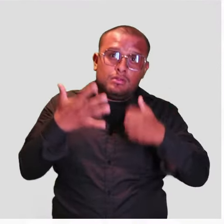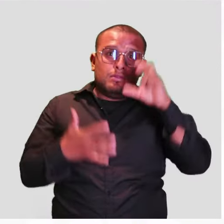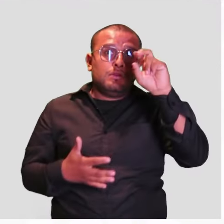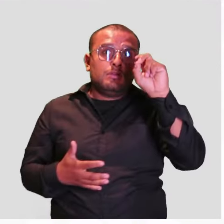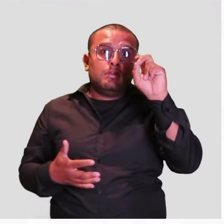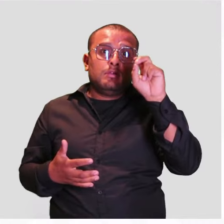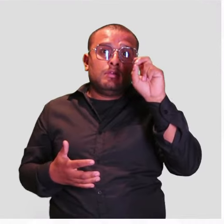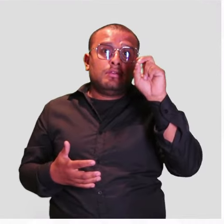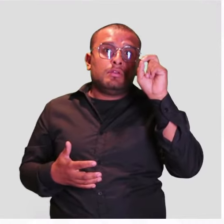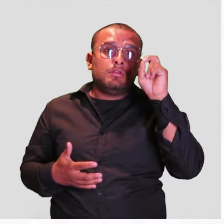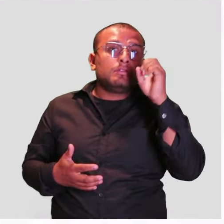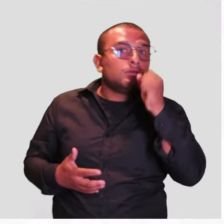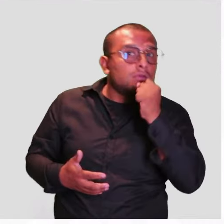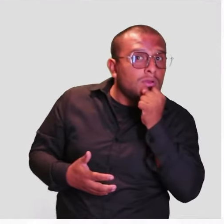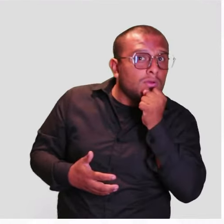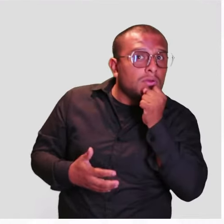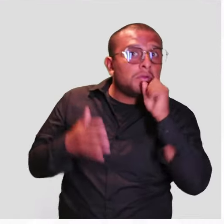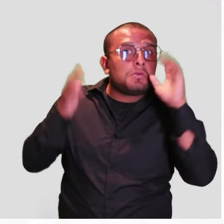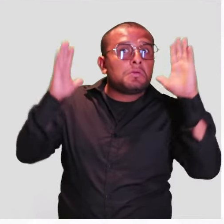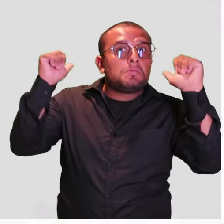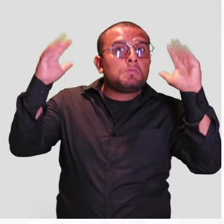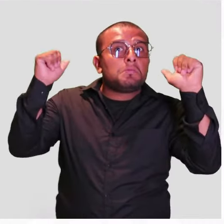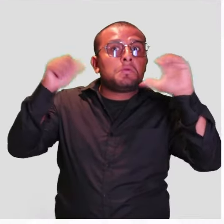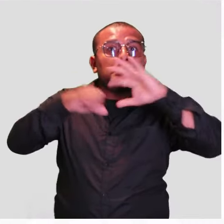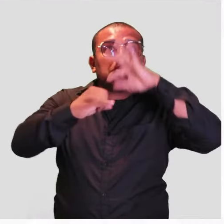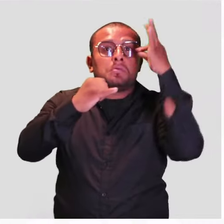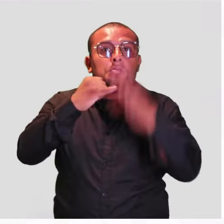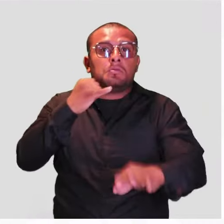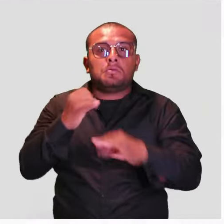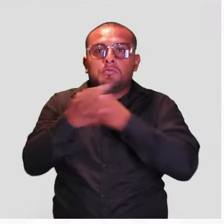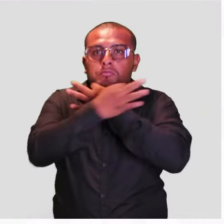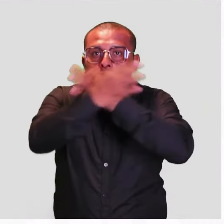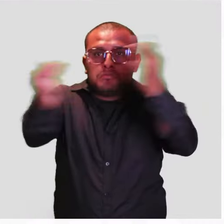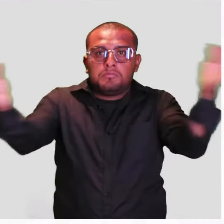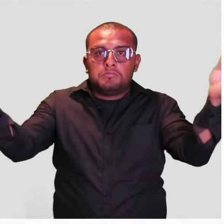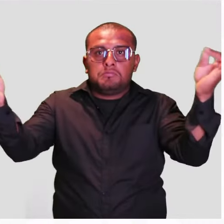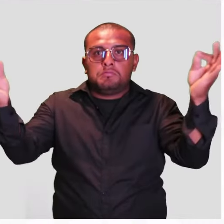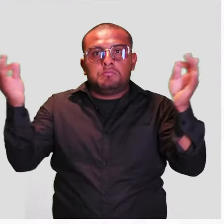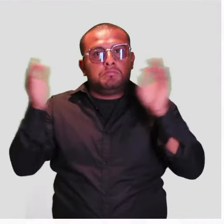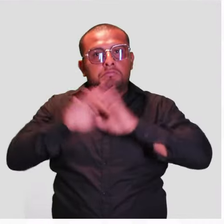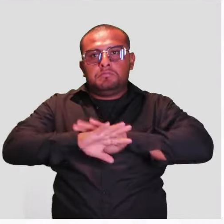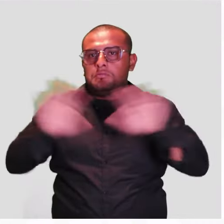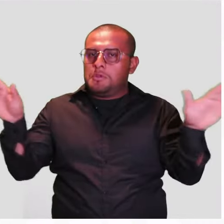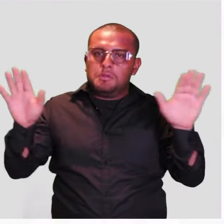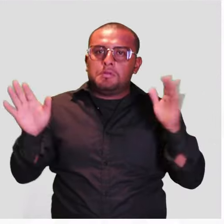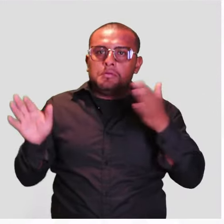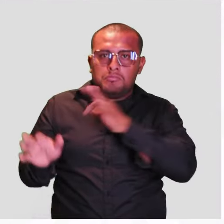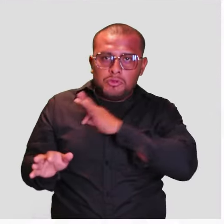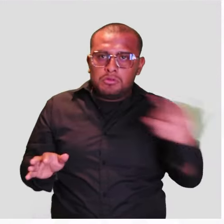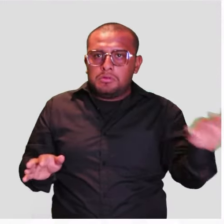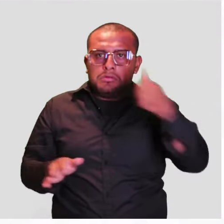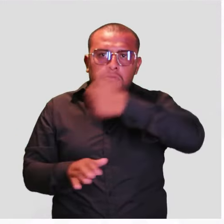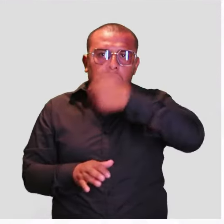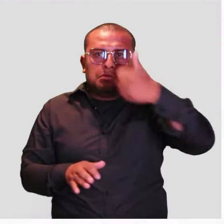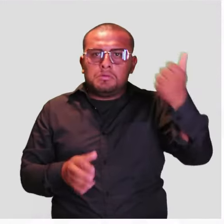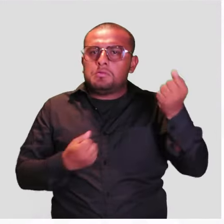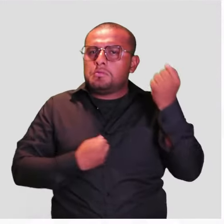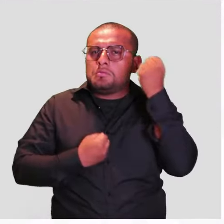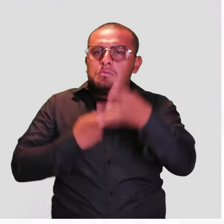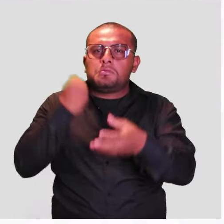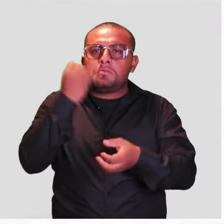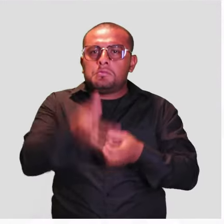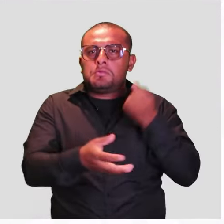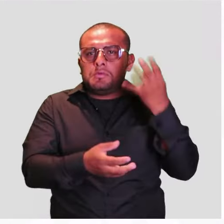para poder realizar un mensaje final, brindar un saludo de despedida a toda la ciudadanía que sigue esta transmisión.